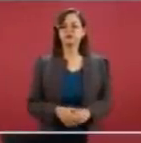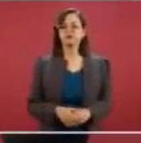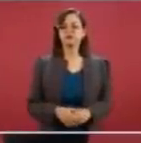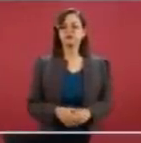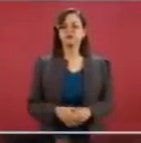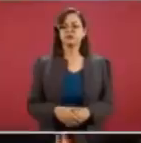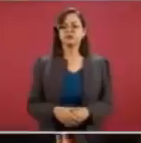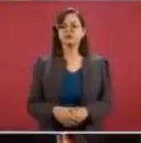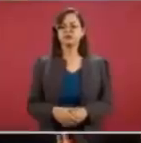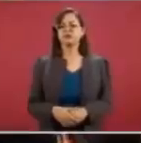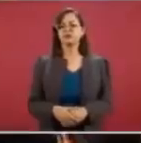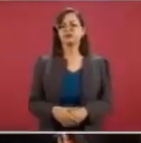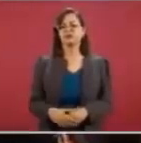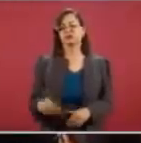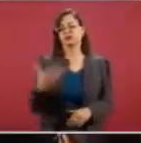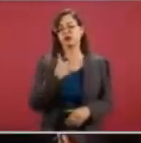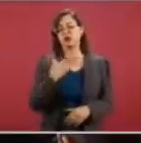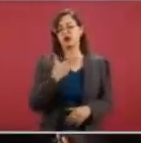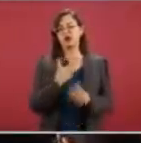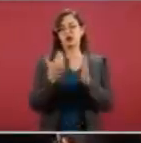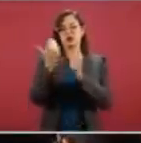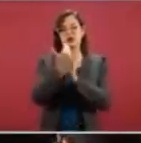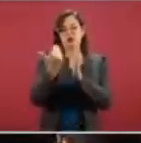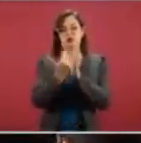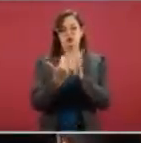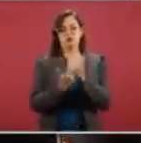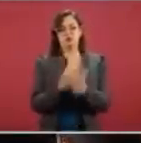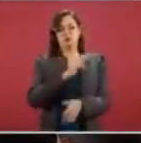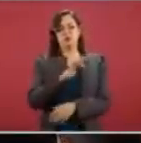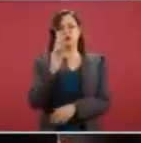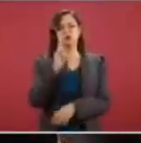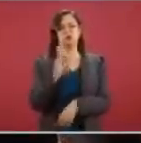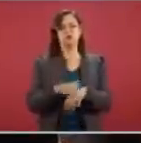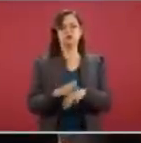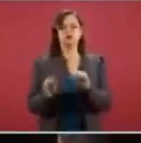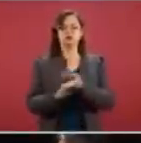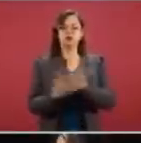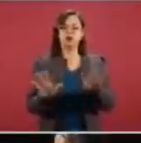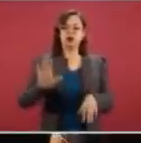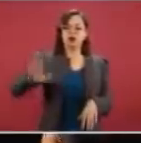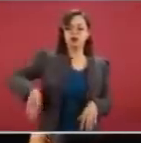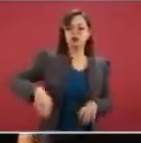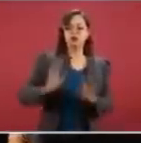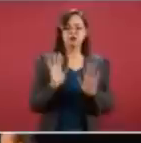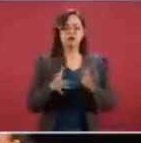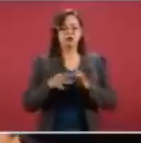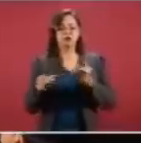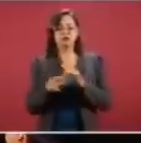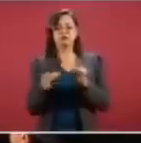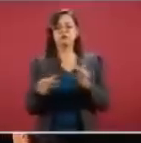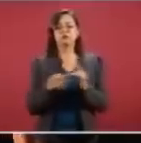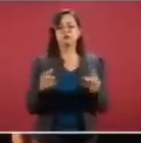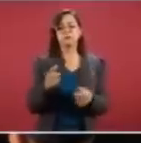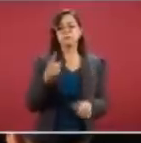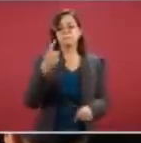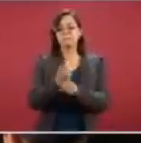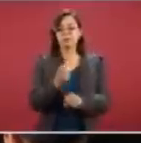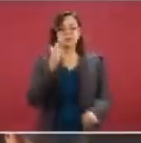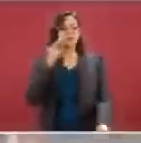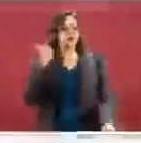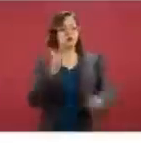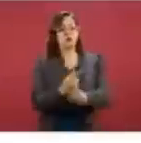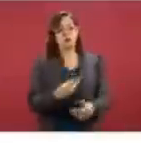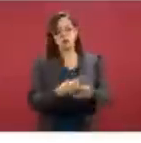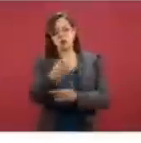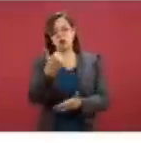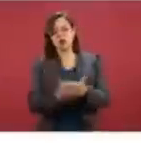una mecánica que está descrita en esta gráfica. Es lo que ya expliqué. Empezamos con la identificación del proyecto